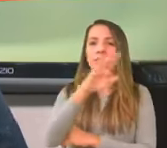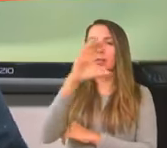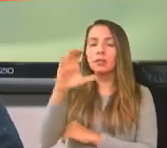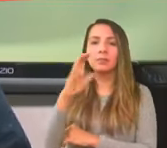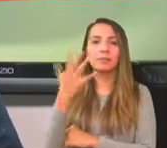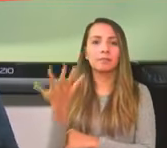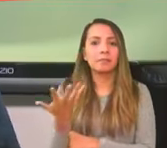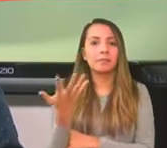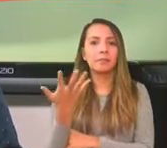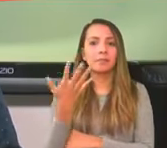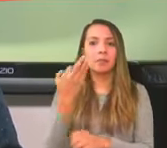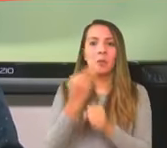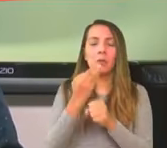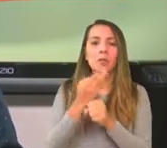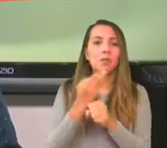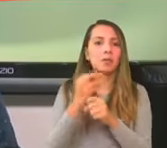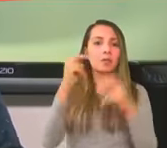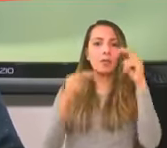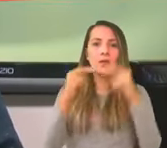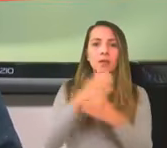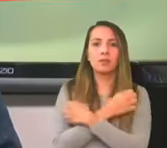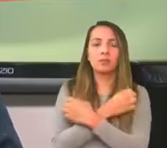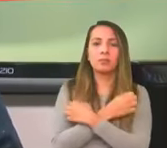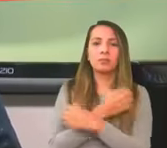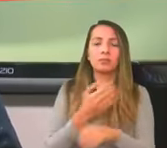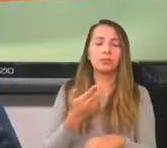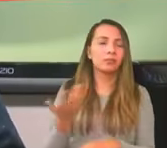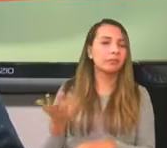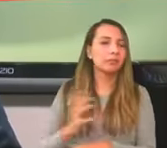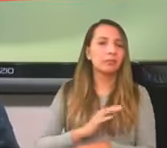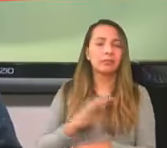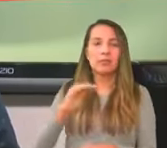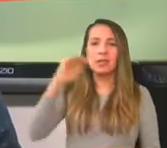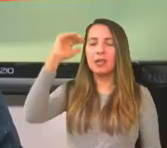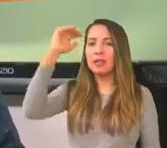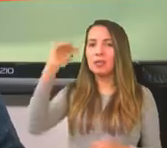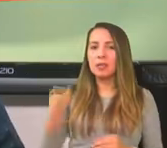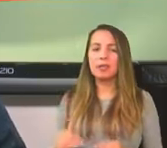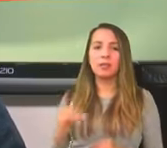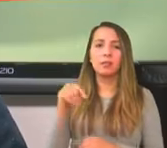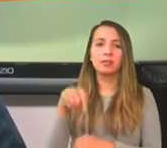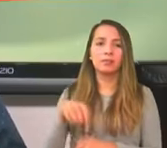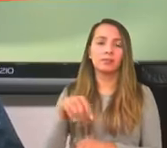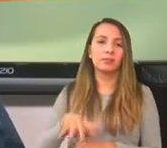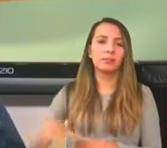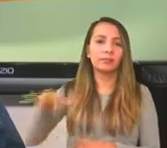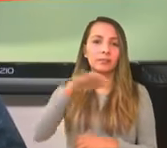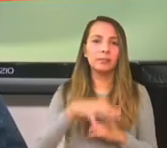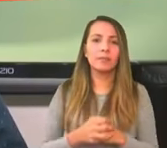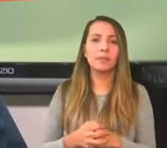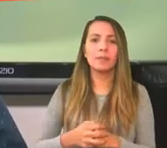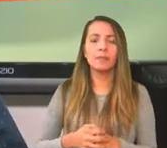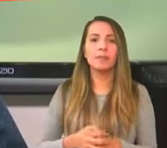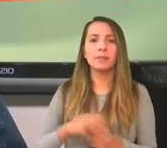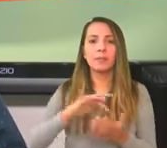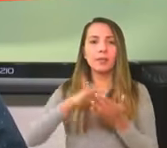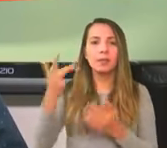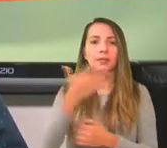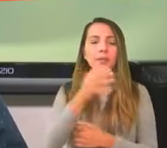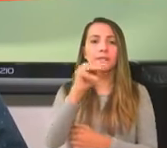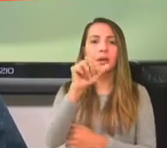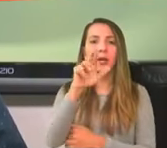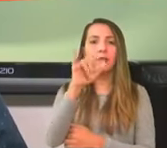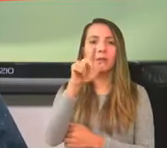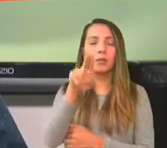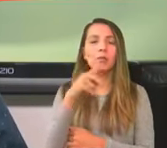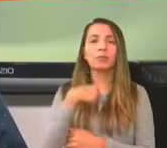pues prácticamente estamos con un nivel educativo muy bajo en ese sentido. Gracias, Marilú Heredia dice,